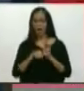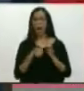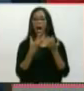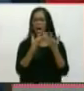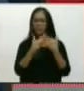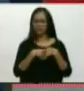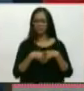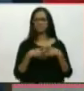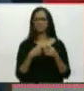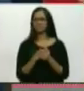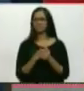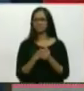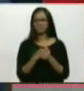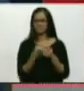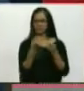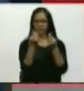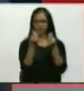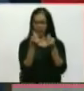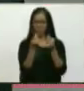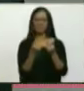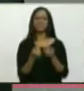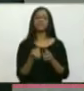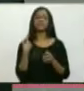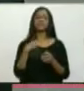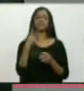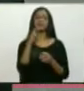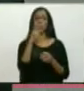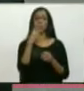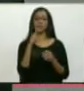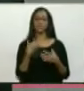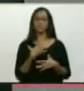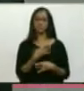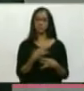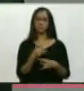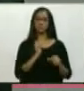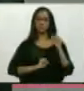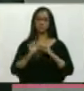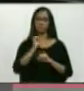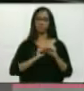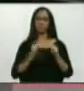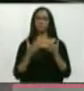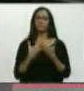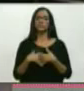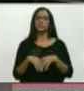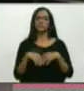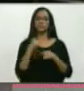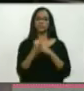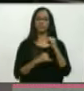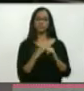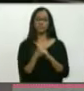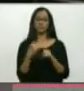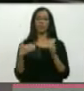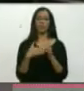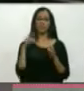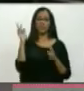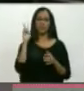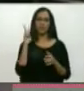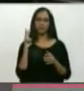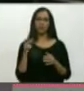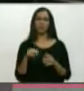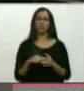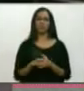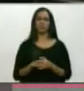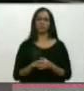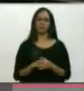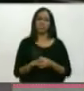que como monómero, porque le estuvo detrás de todo eso. Que tenía doble interés negro, claro. Porque él defendía las empresas multinacionales en contra de Venezuela y después era el abogado de las empresas. Pero el